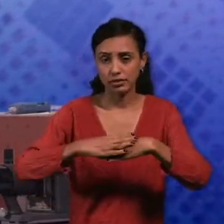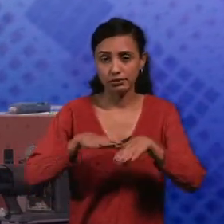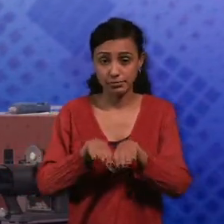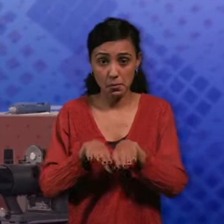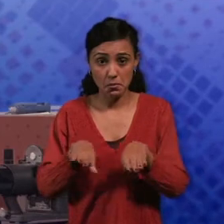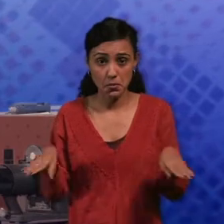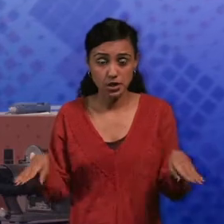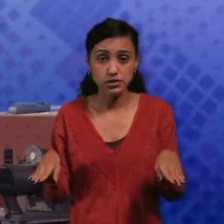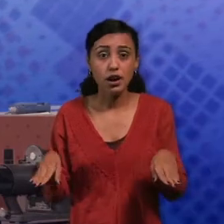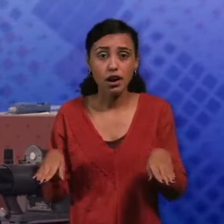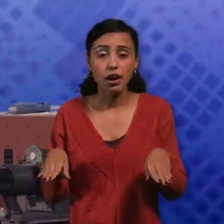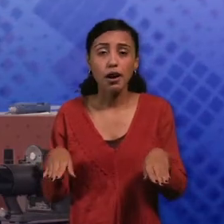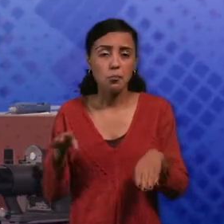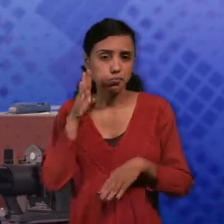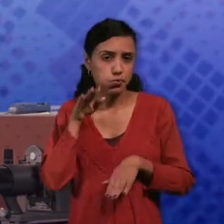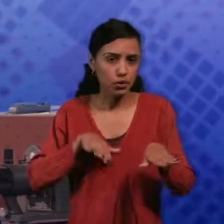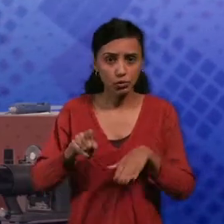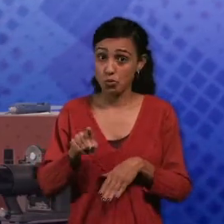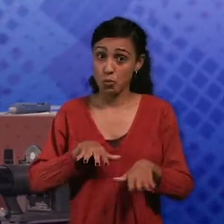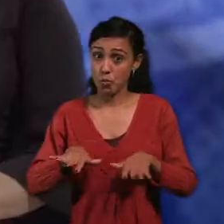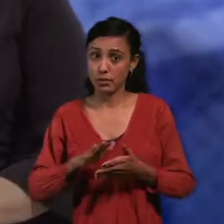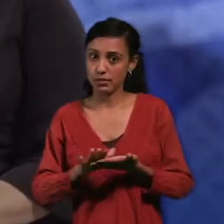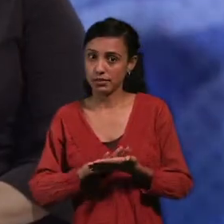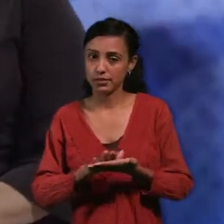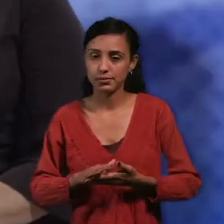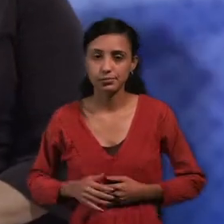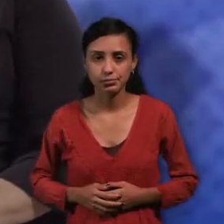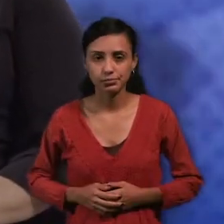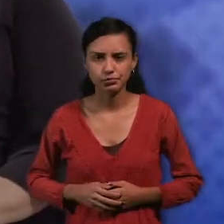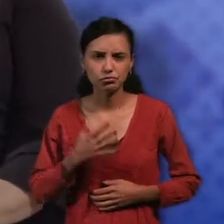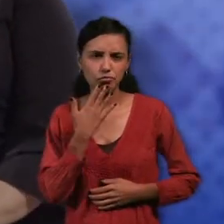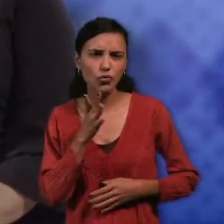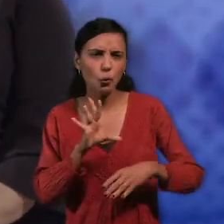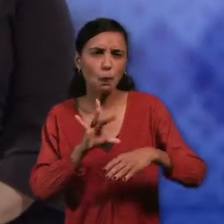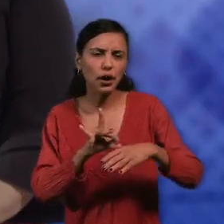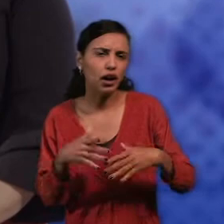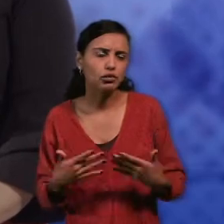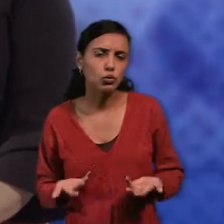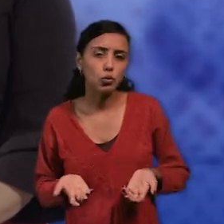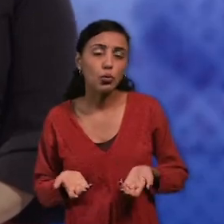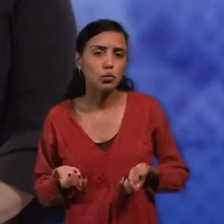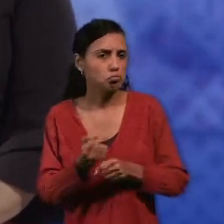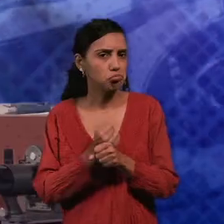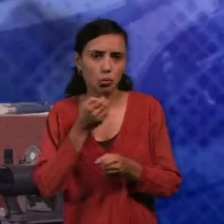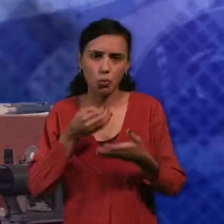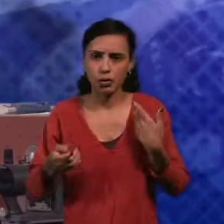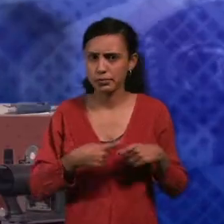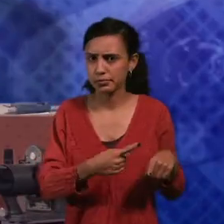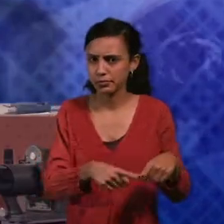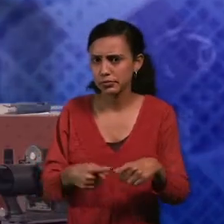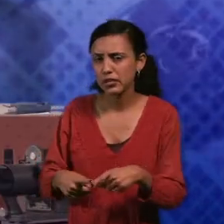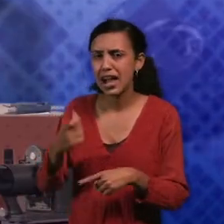cuando estemos haciendo la animación, el trípode no se mueva. ¿Cómo pueden pegar el cilindro? Pueden utilizar cualquier material, pueden